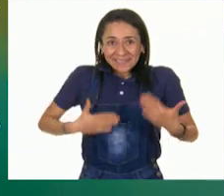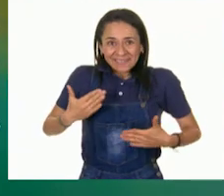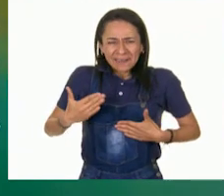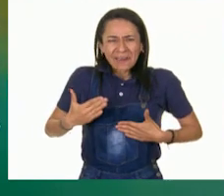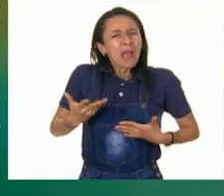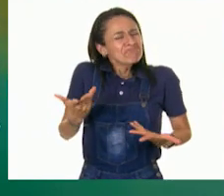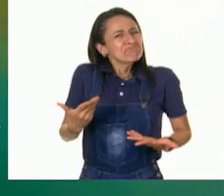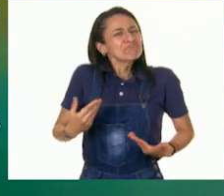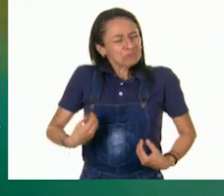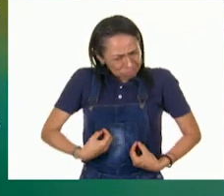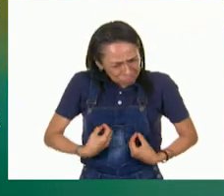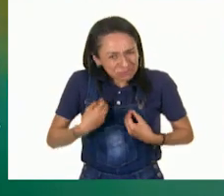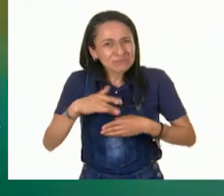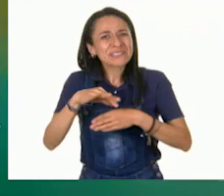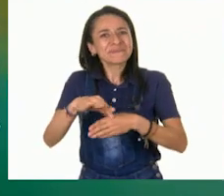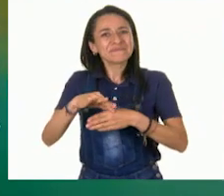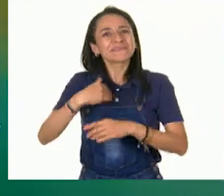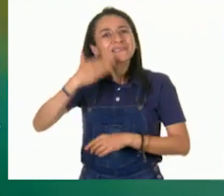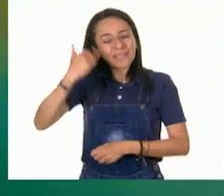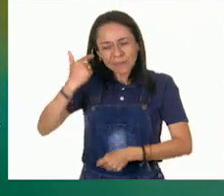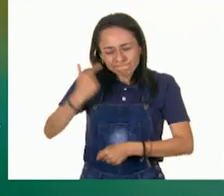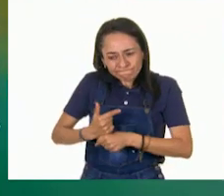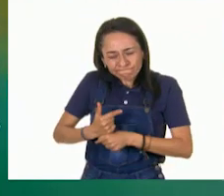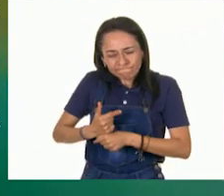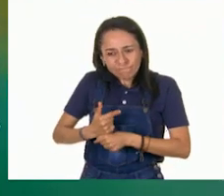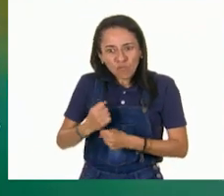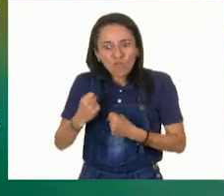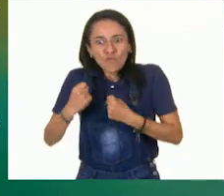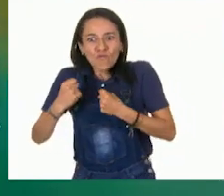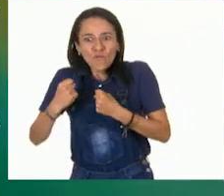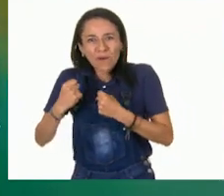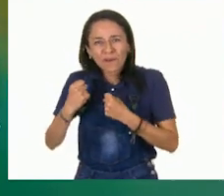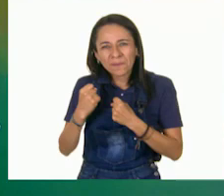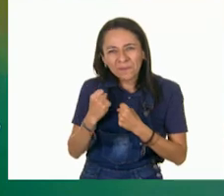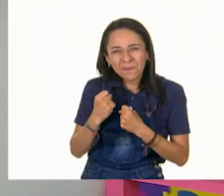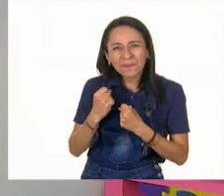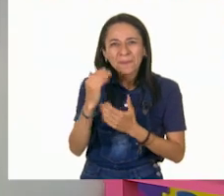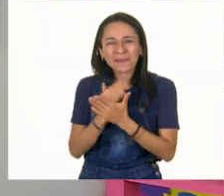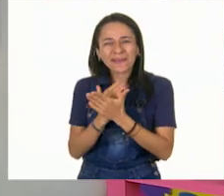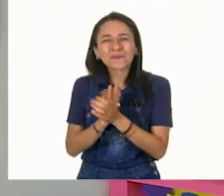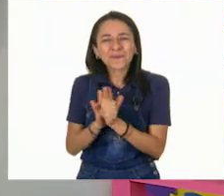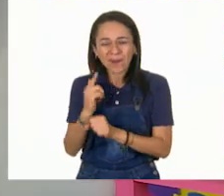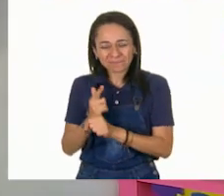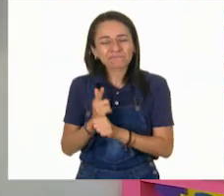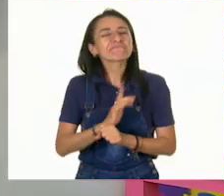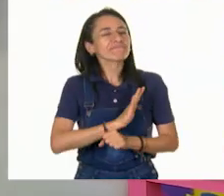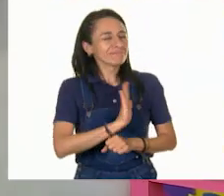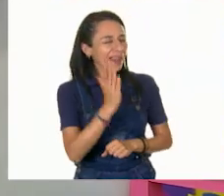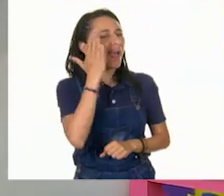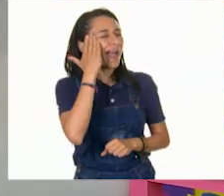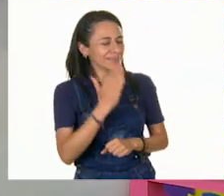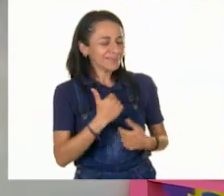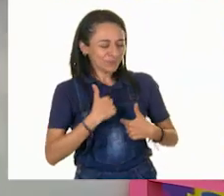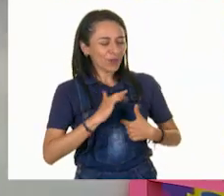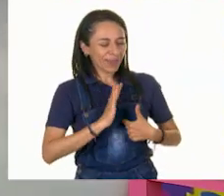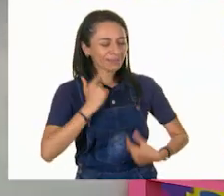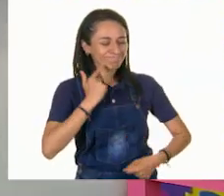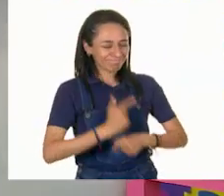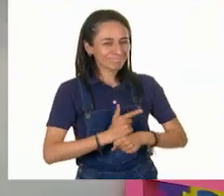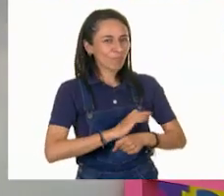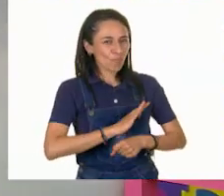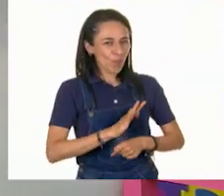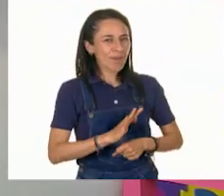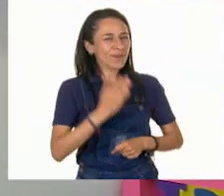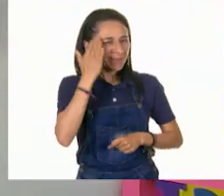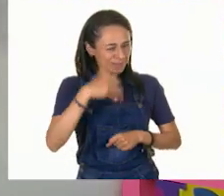viviendo. Sí, y gracias a este experimento ya puedo reconocer, y estoy seguro que también las niñas y los niños en casa pueden reconocer